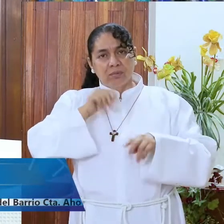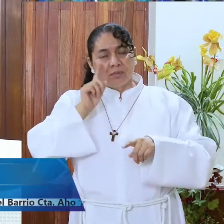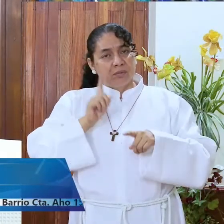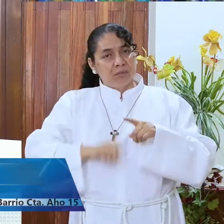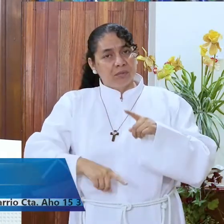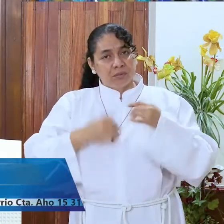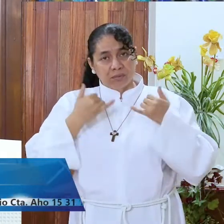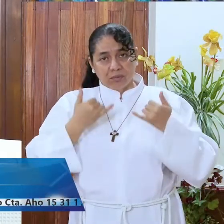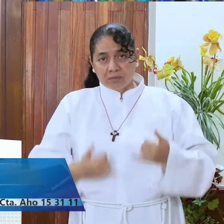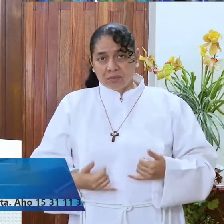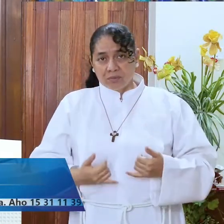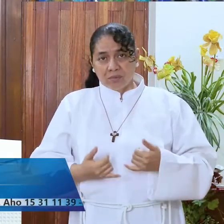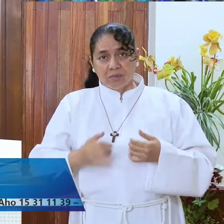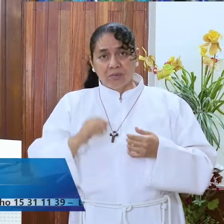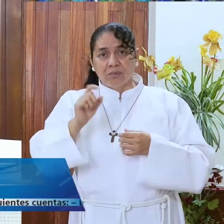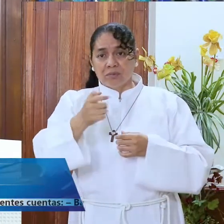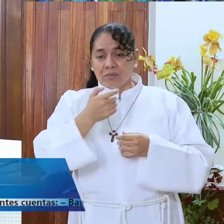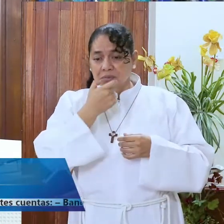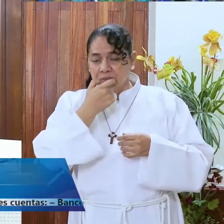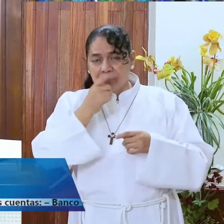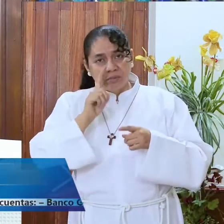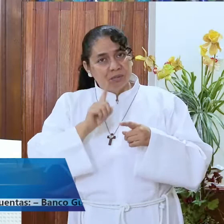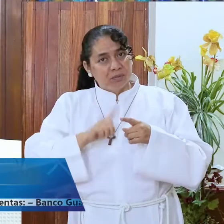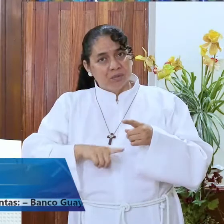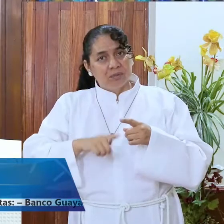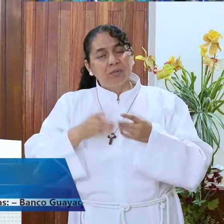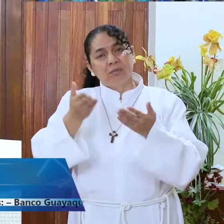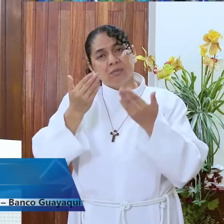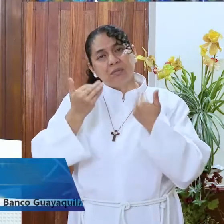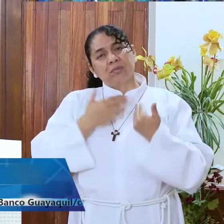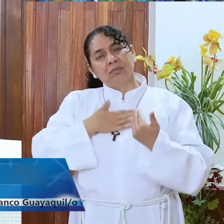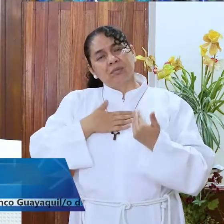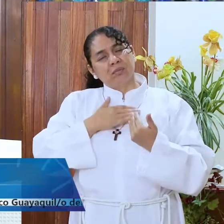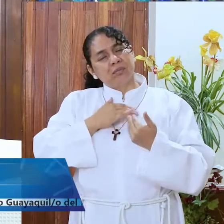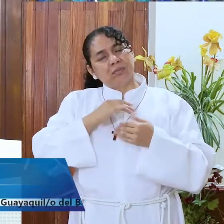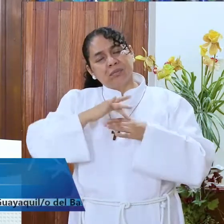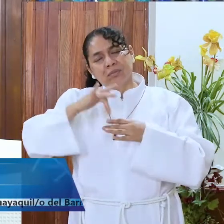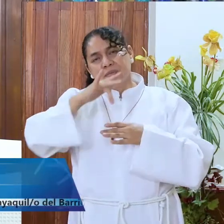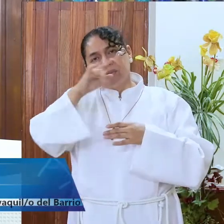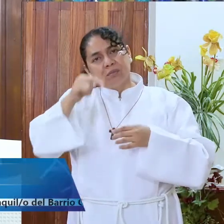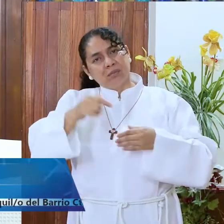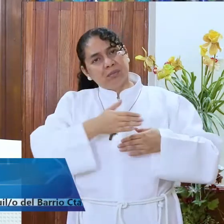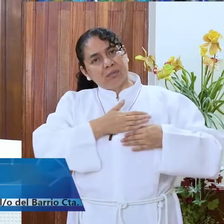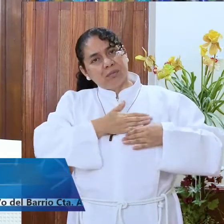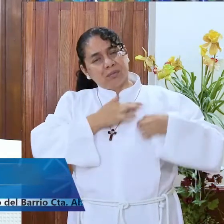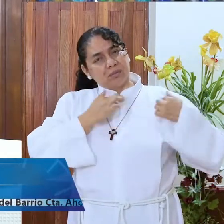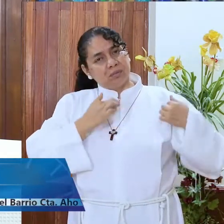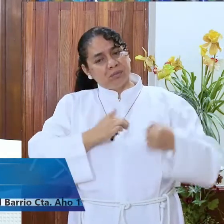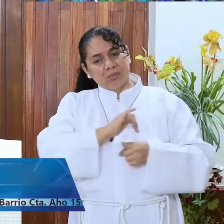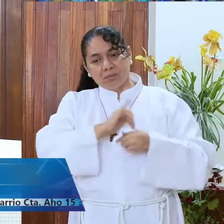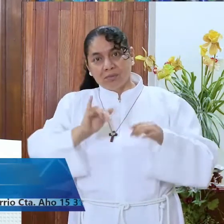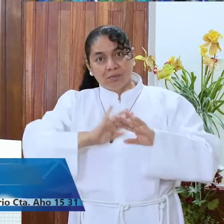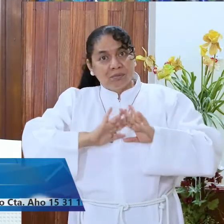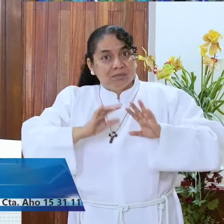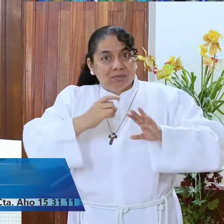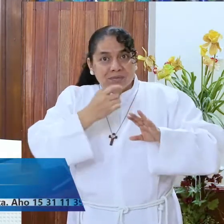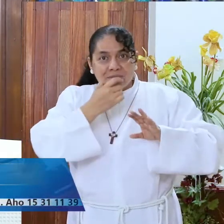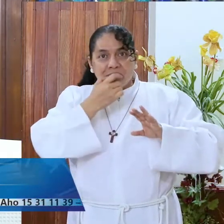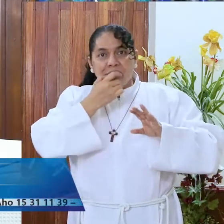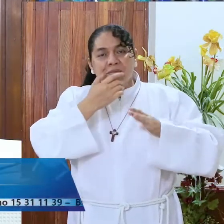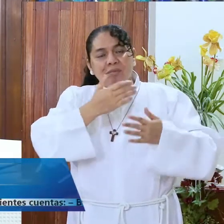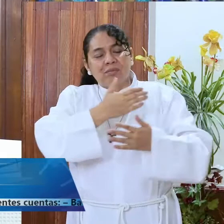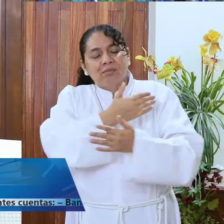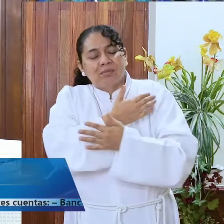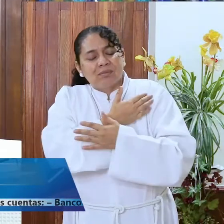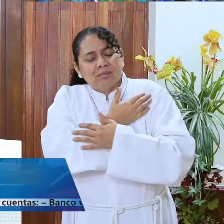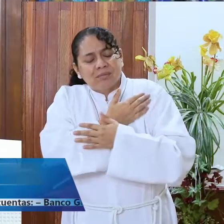hacerlo ahora sacramentalmente ven al menos espiritualmente mi corazón y como si tuviese recibido mi abrazo y